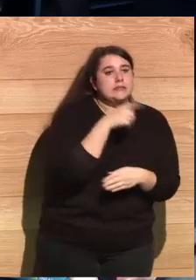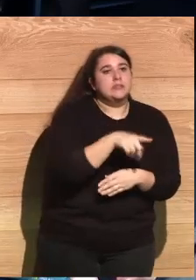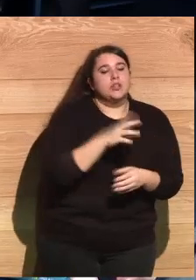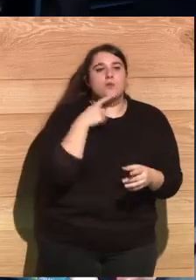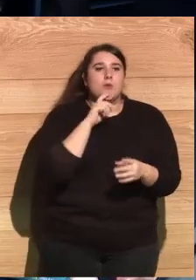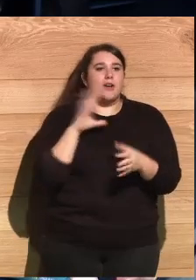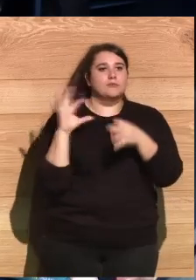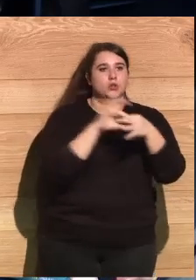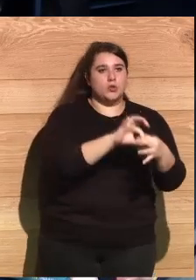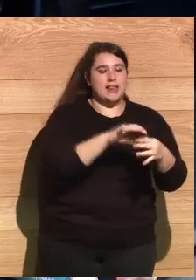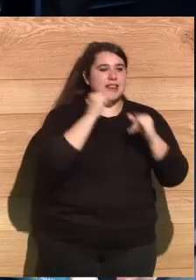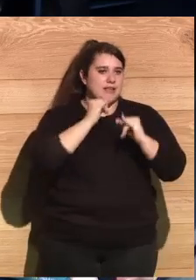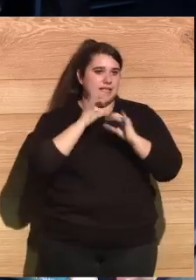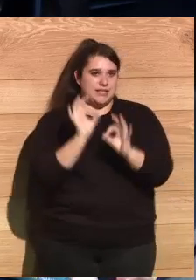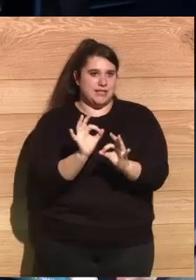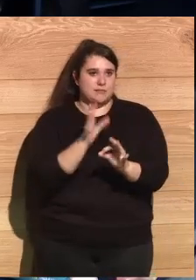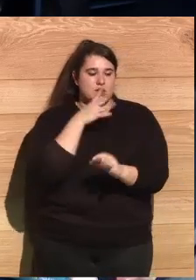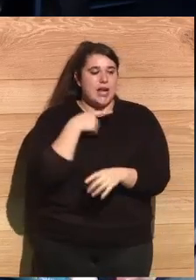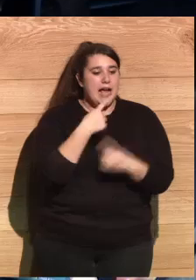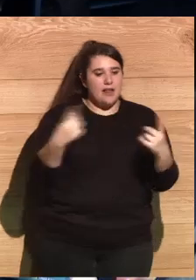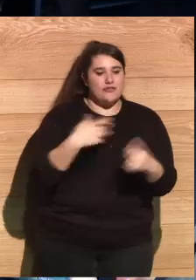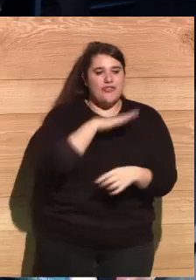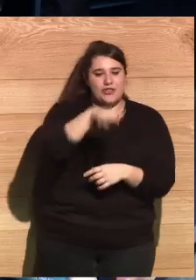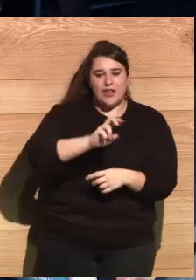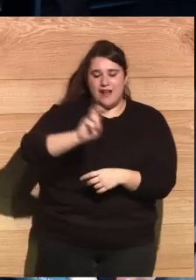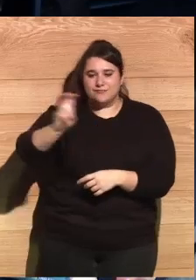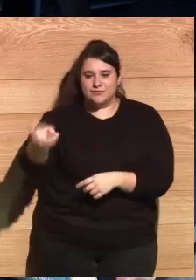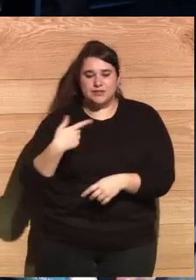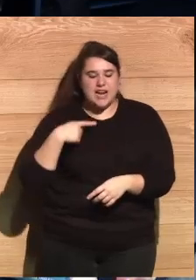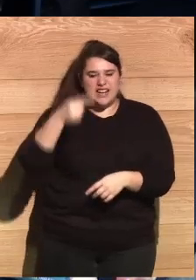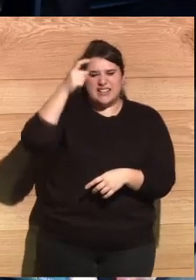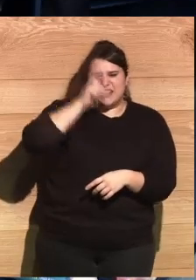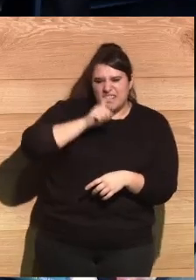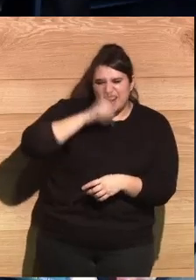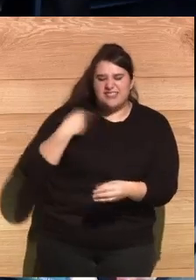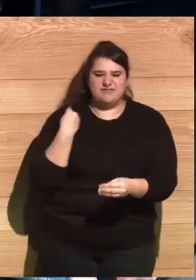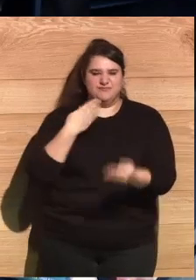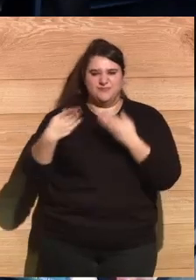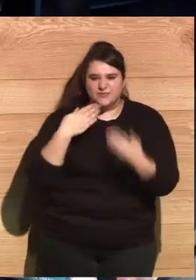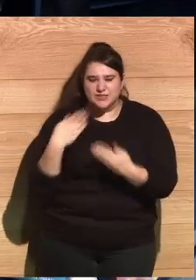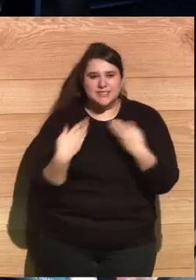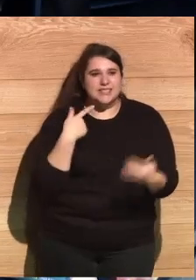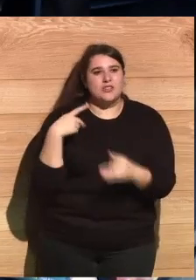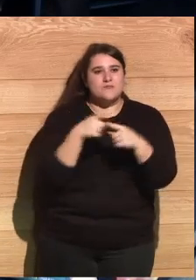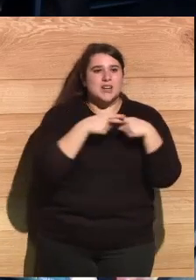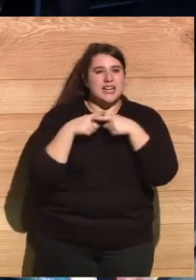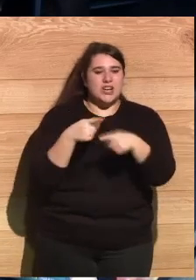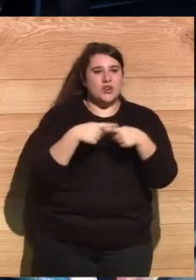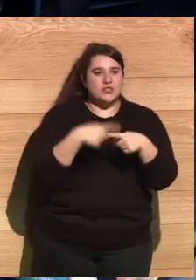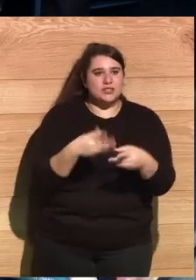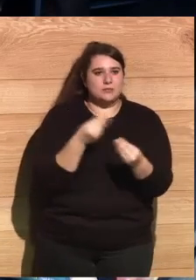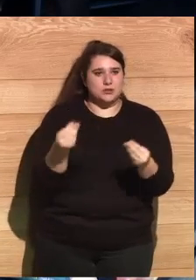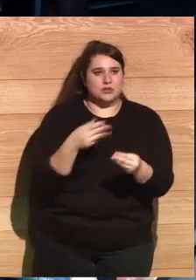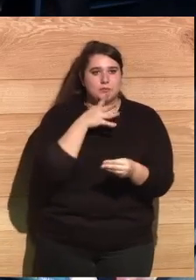eso une, es divertido, porque cada uno es de una zona, mezcla recuerdos, compartes muchas cosas, ¿no? De